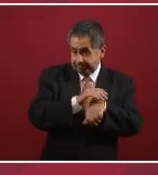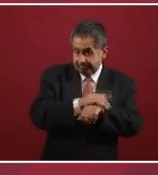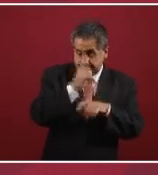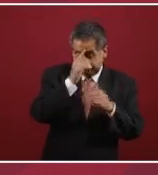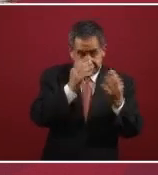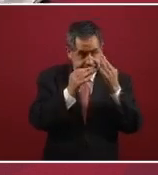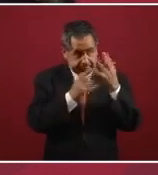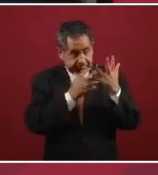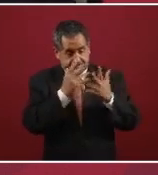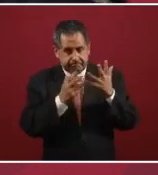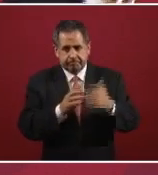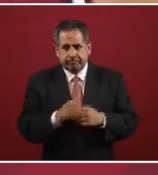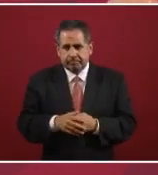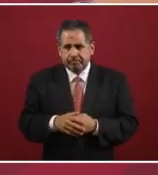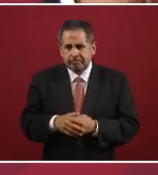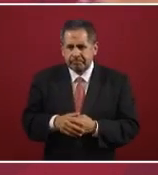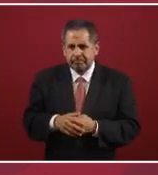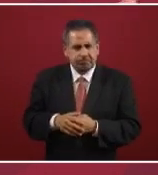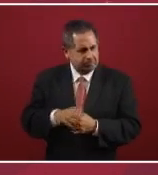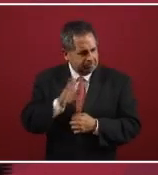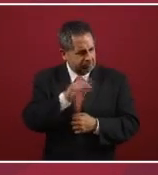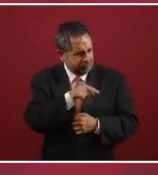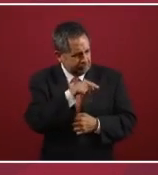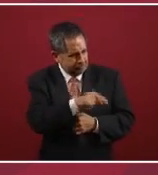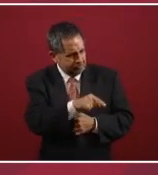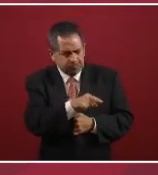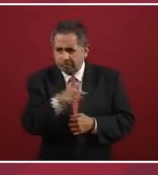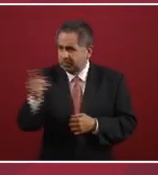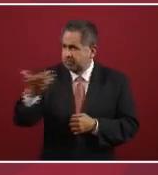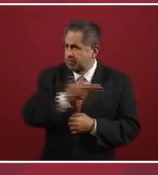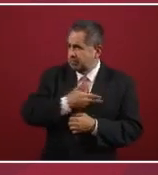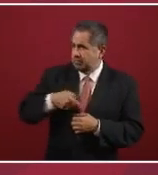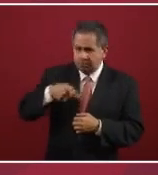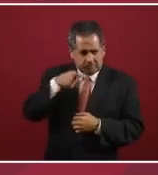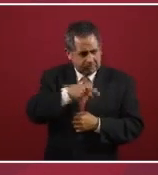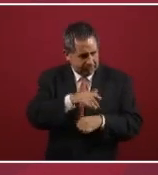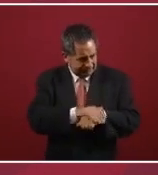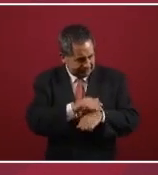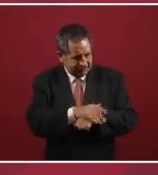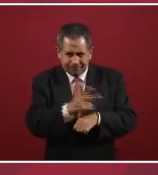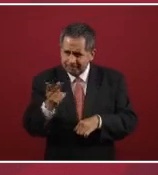pero hoy es el presidente es tu amigo